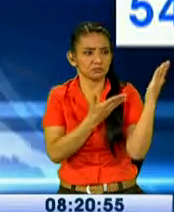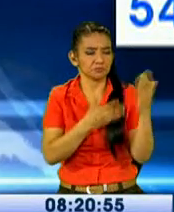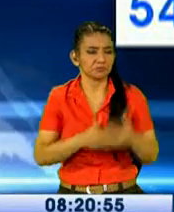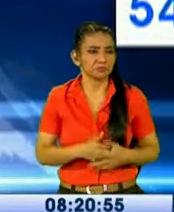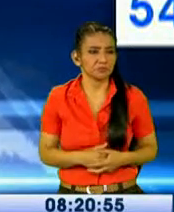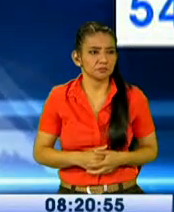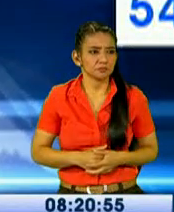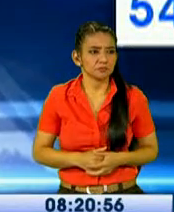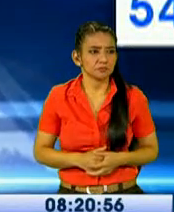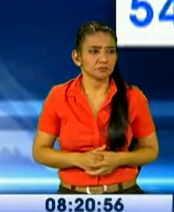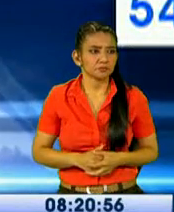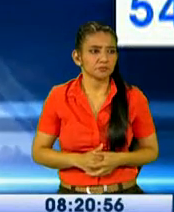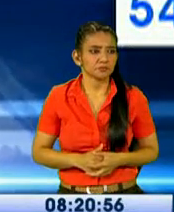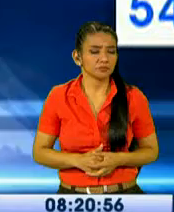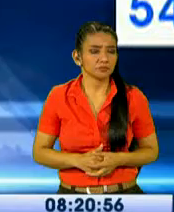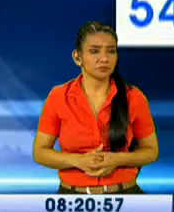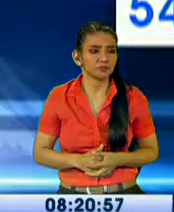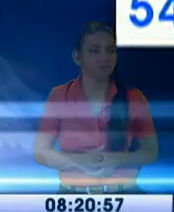54.43% por el sí y un